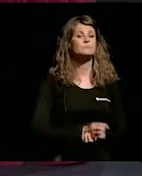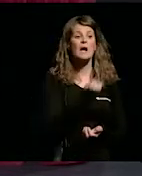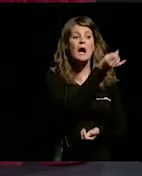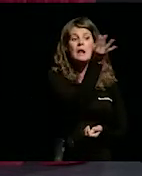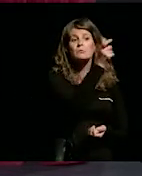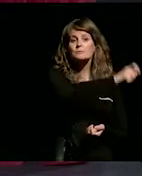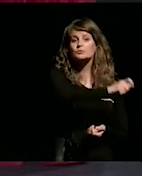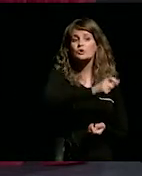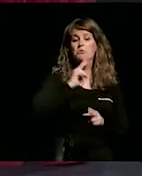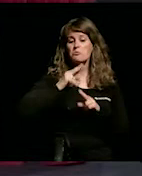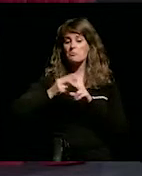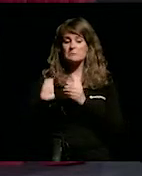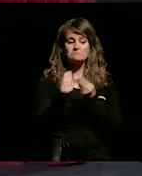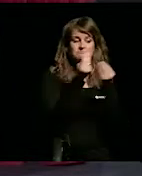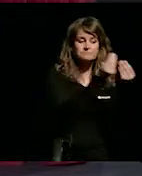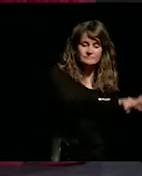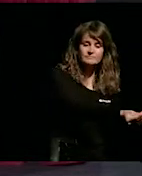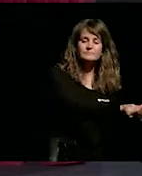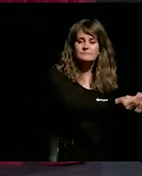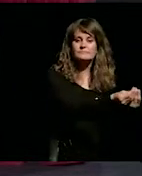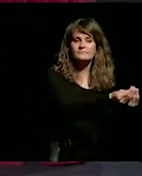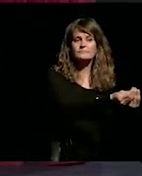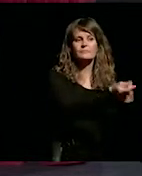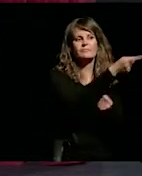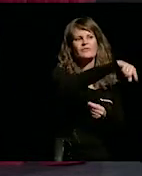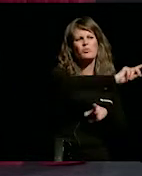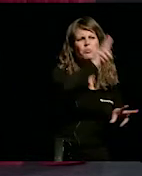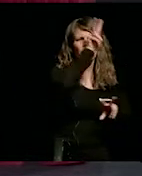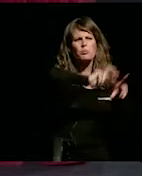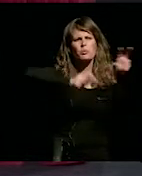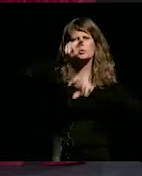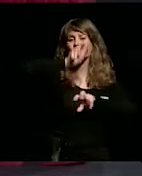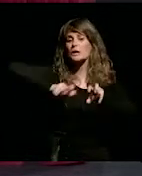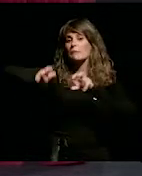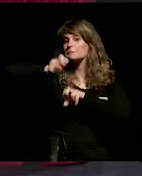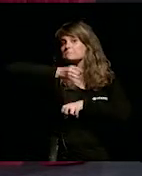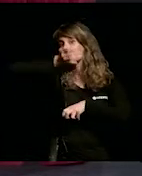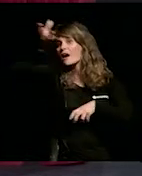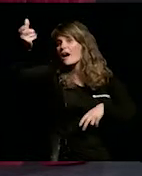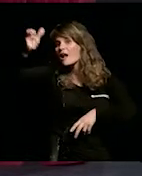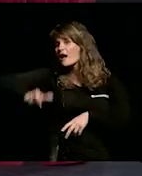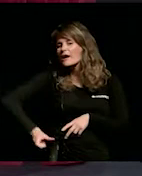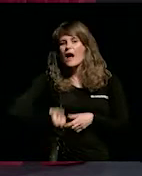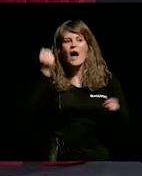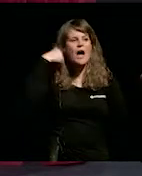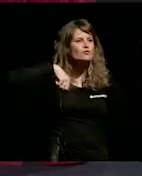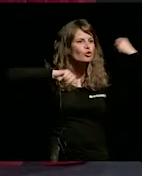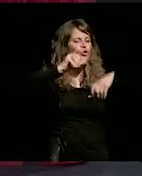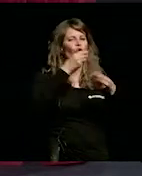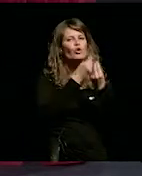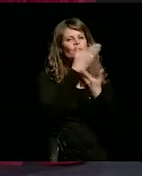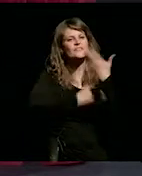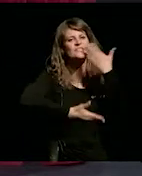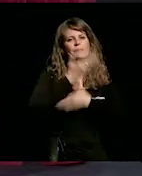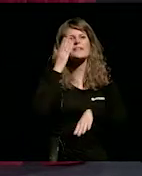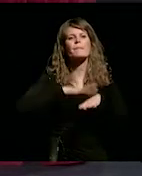Alguien les había pasado mi nombre y estaban buscando a alguien, algún actor discapacitado,